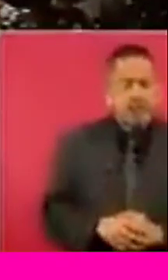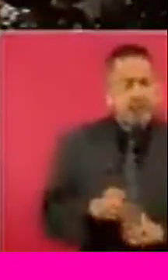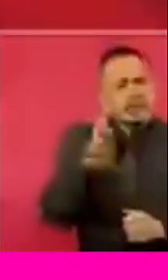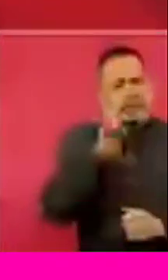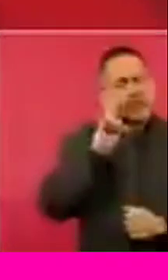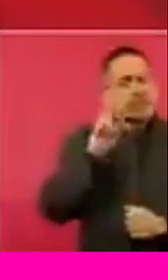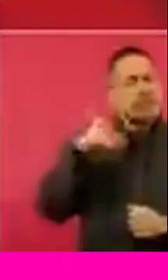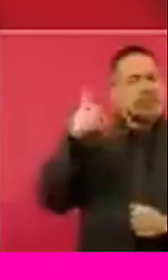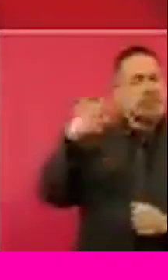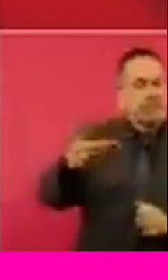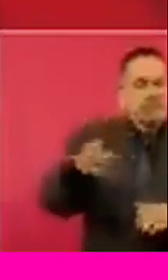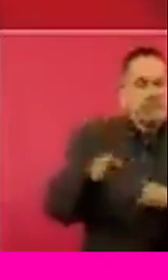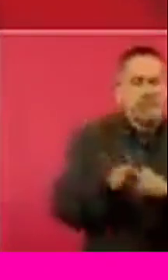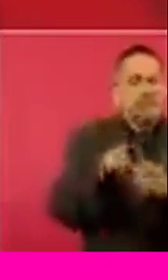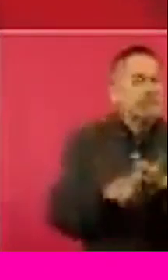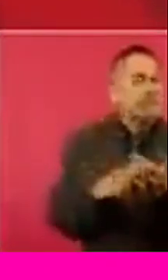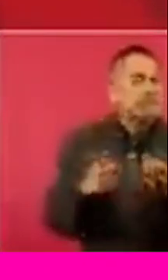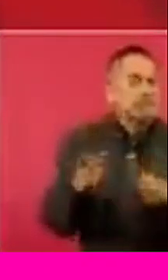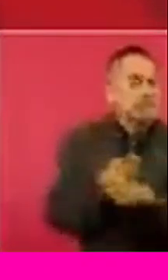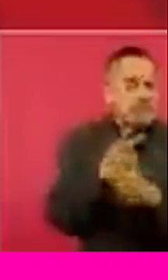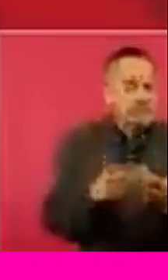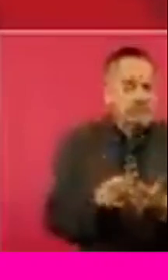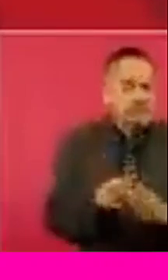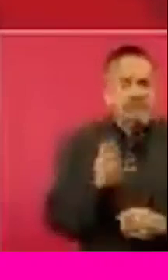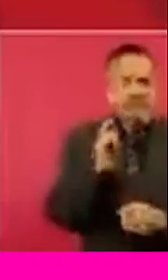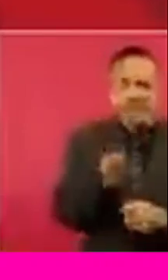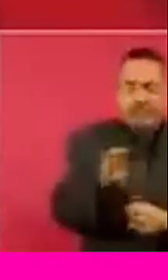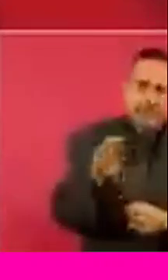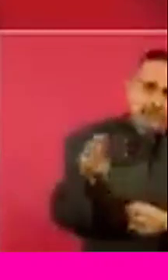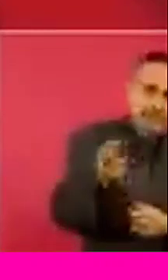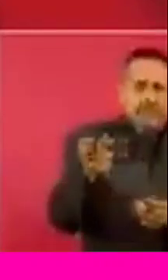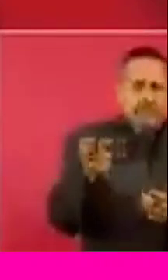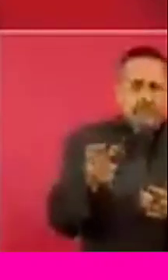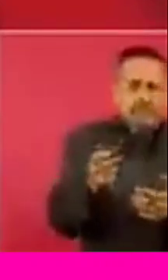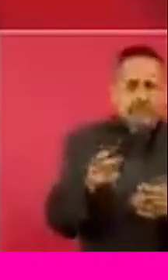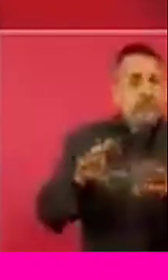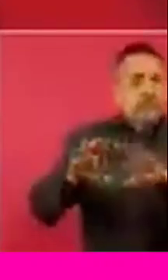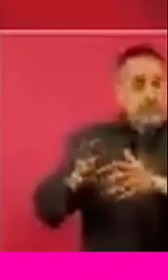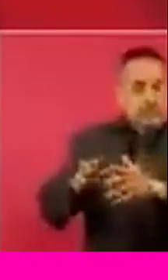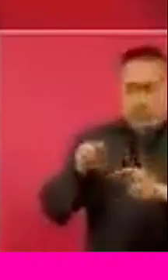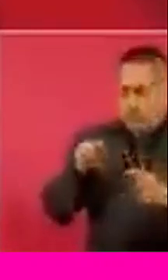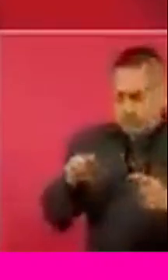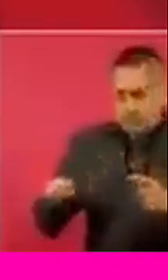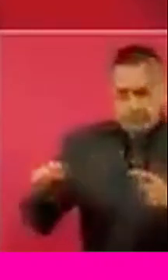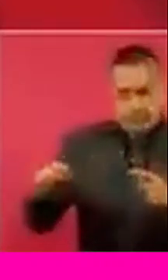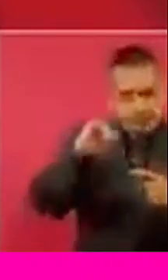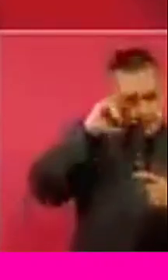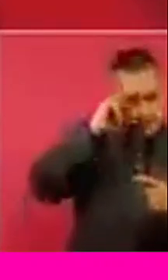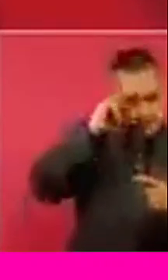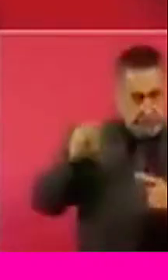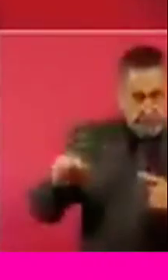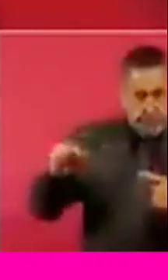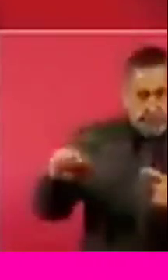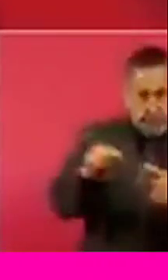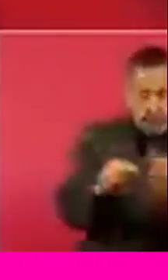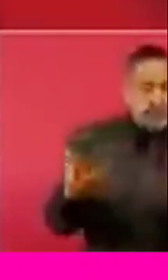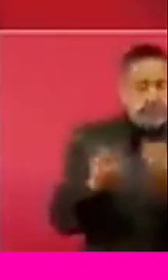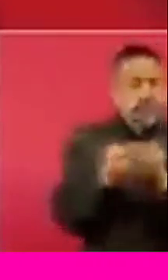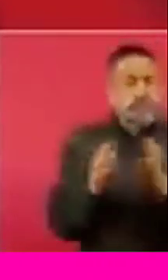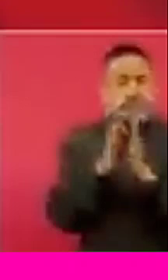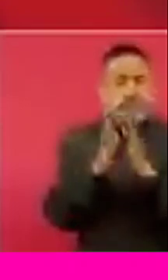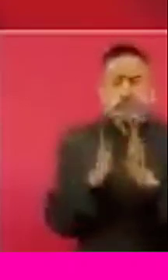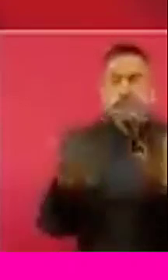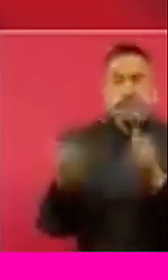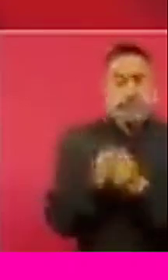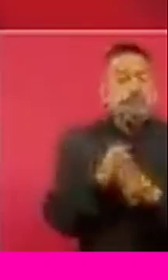natural en el sistema de salud para curar a los mexicanos a falta de medicamentos? ¿Y el dinero y el presupuesto dónde está? Y son